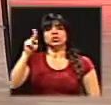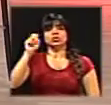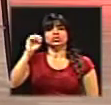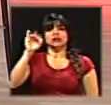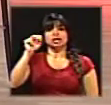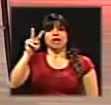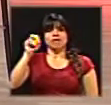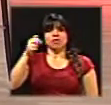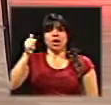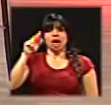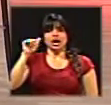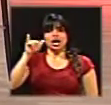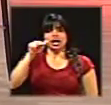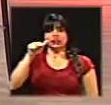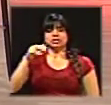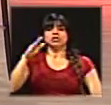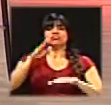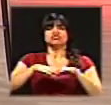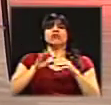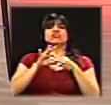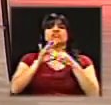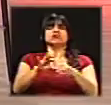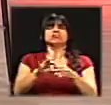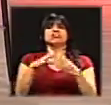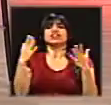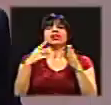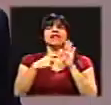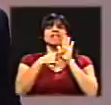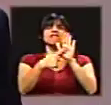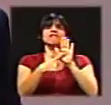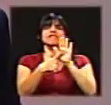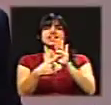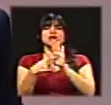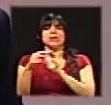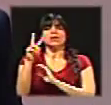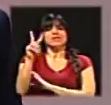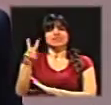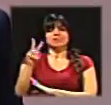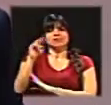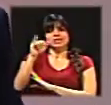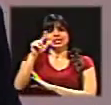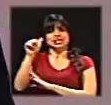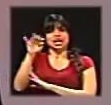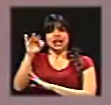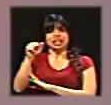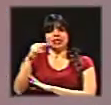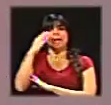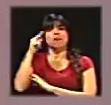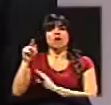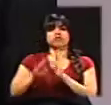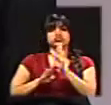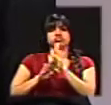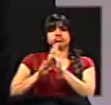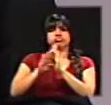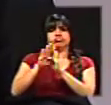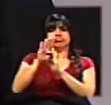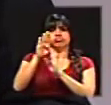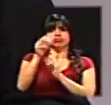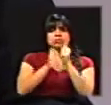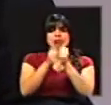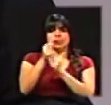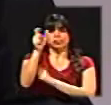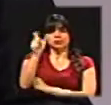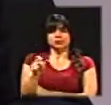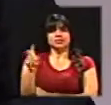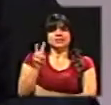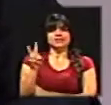Araya acerca de lo que se ha denominado el fenómeno Villalta y el crecimiento que ha tenido la candidatura de José María Villalta